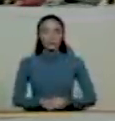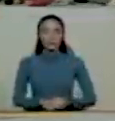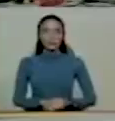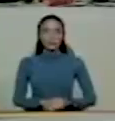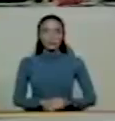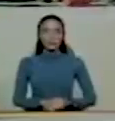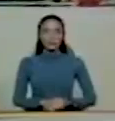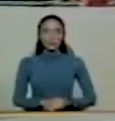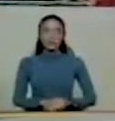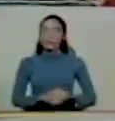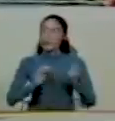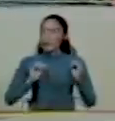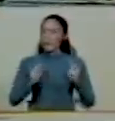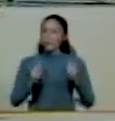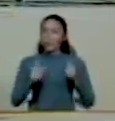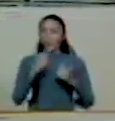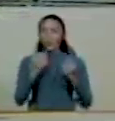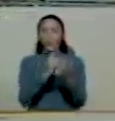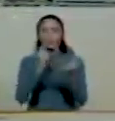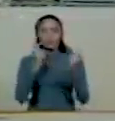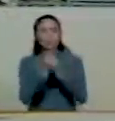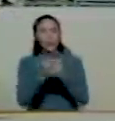Y empezamos a transitar un camino.